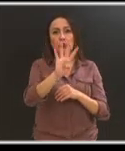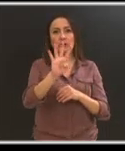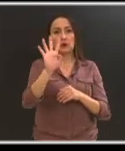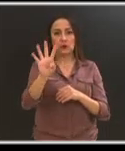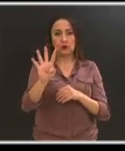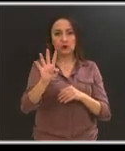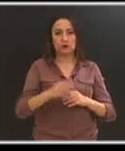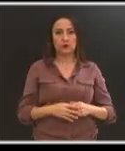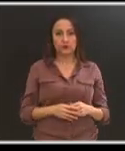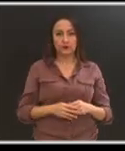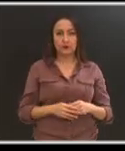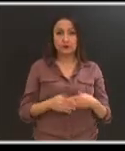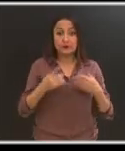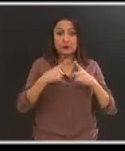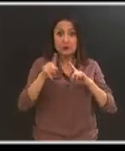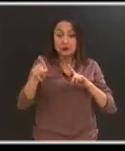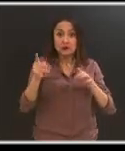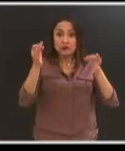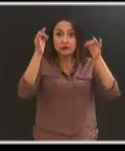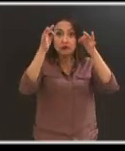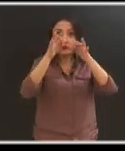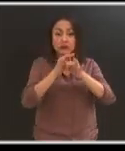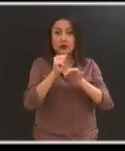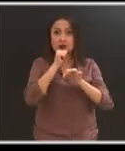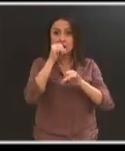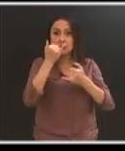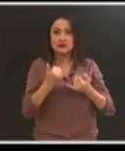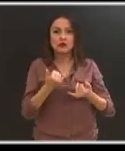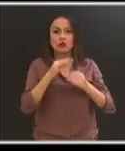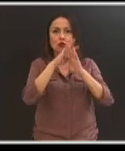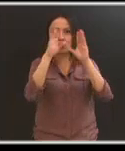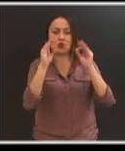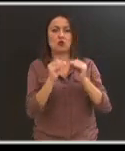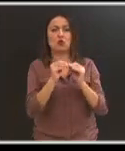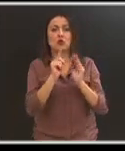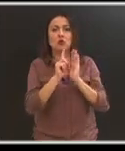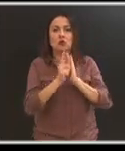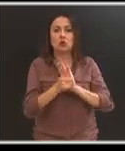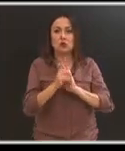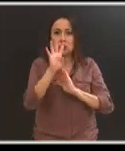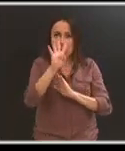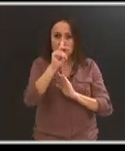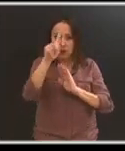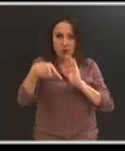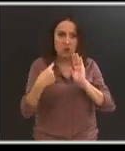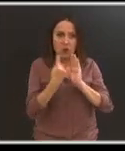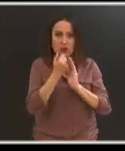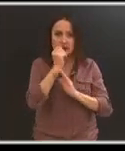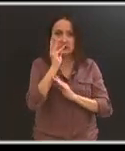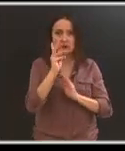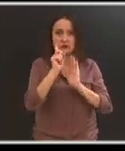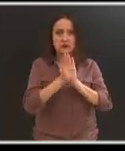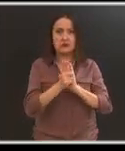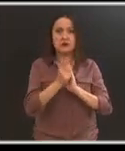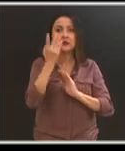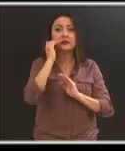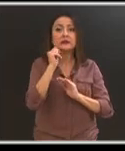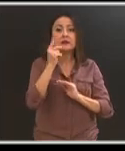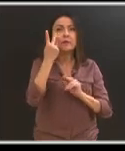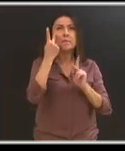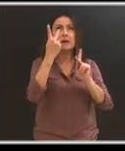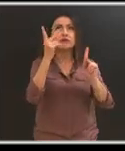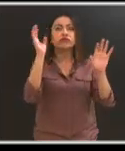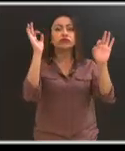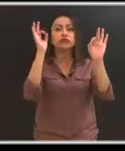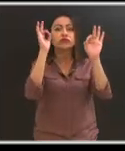8:44. Ese fenómeno astronómico en total tiene una duración de 4 horas y 6 minutos y será visible